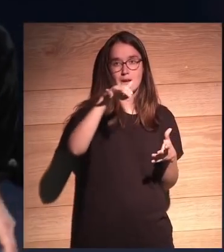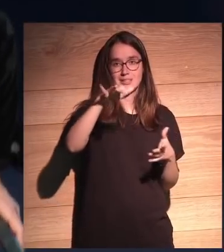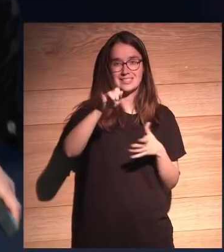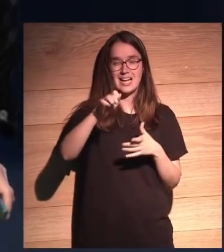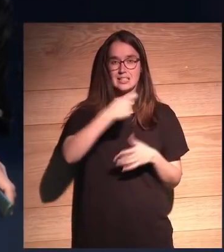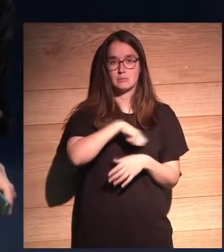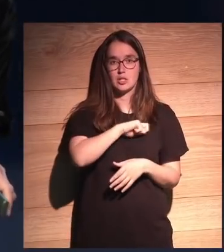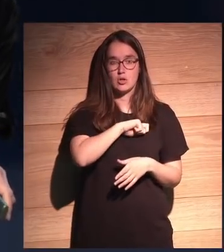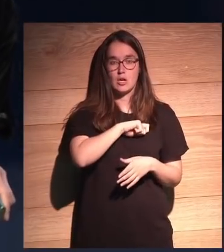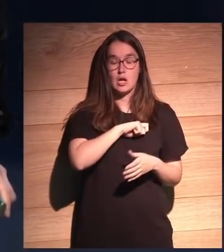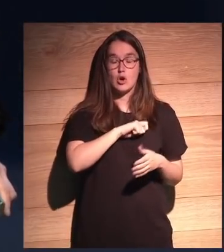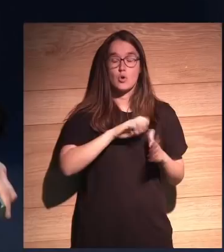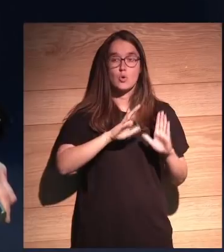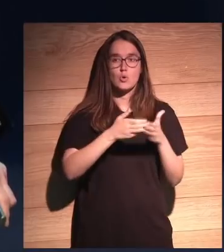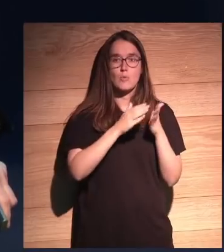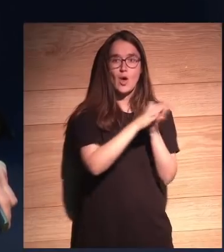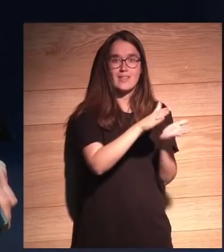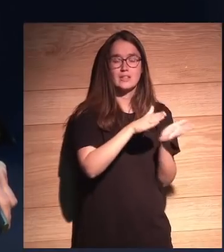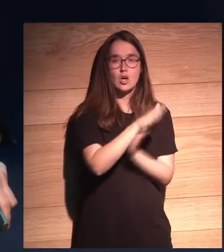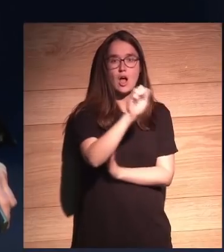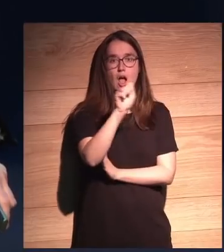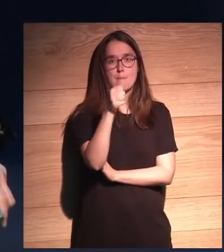el grupo editor del ABC,